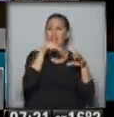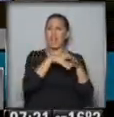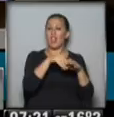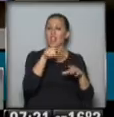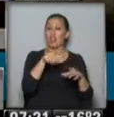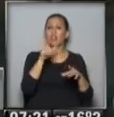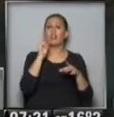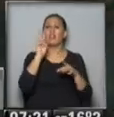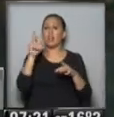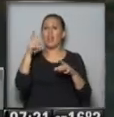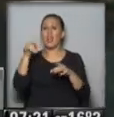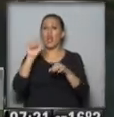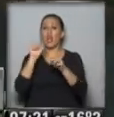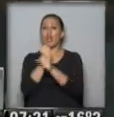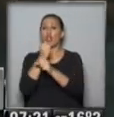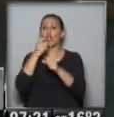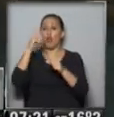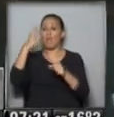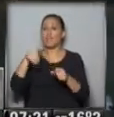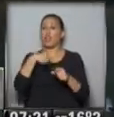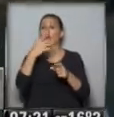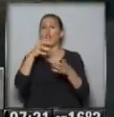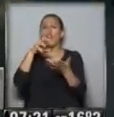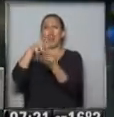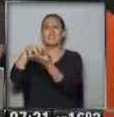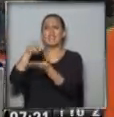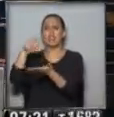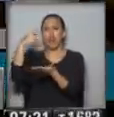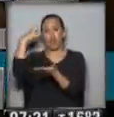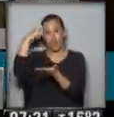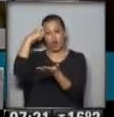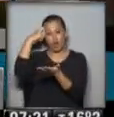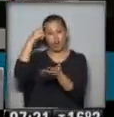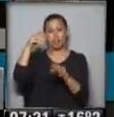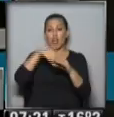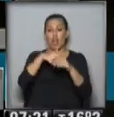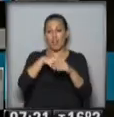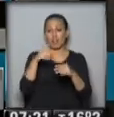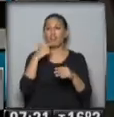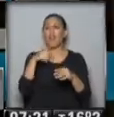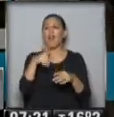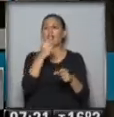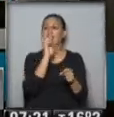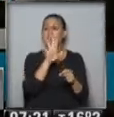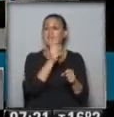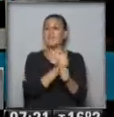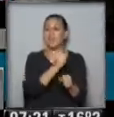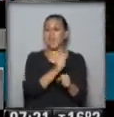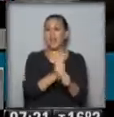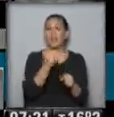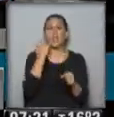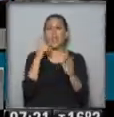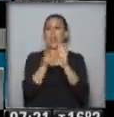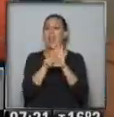registraron roturas de vidrios de otros sectores del edificio del Congreso. En el interior, en tanto, se encontraban trabajadores y asesores de